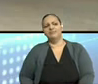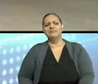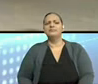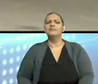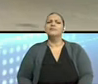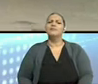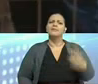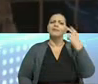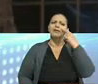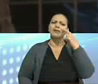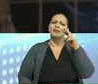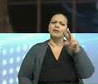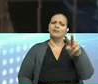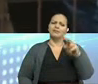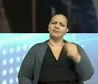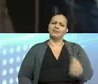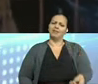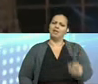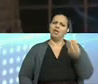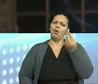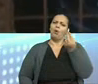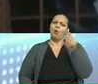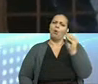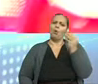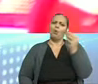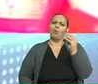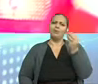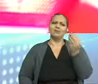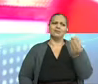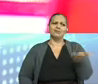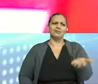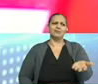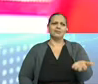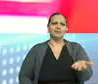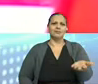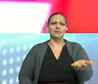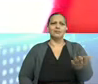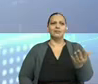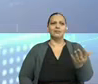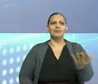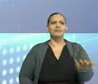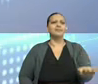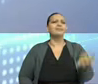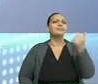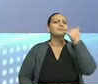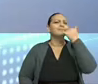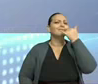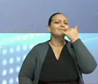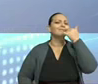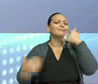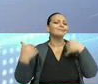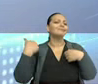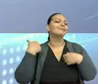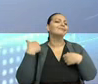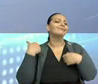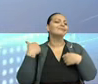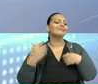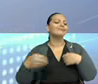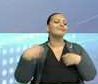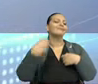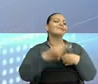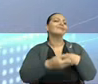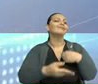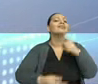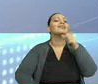joven. Joven. Sí. Y se toma, y con teléfono, ¿de dónde sacó? ¿Quién le dio el teléfono? Si no pueden tener teléfono, ¿quién le dio